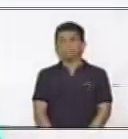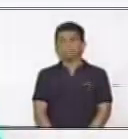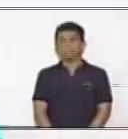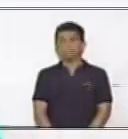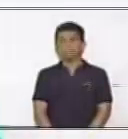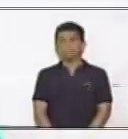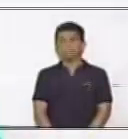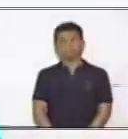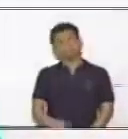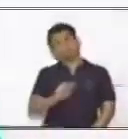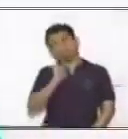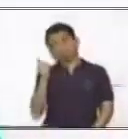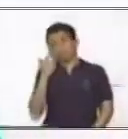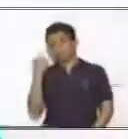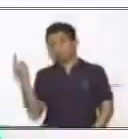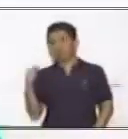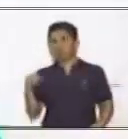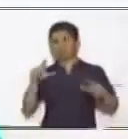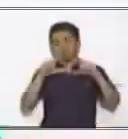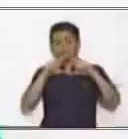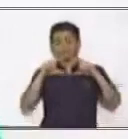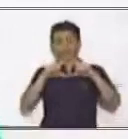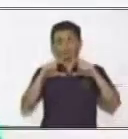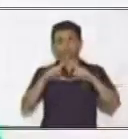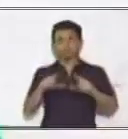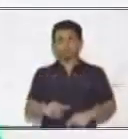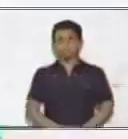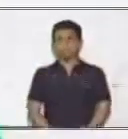otro tipo de triángulo.